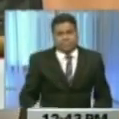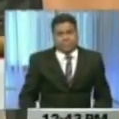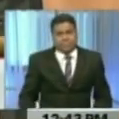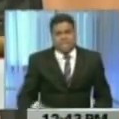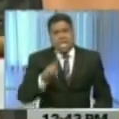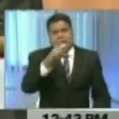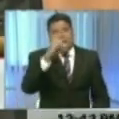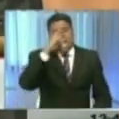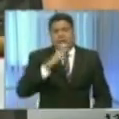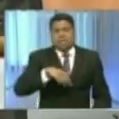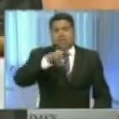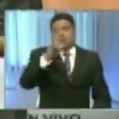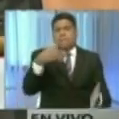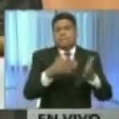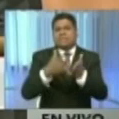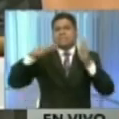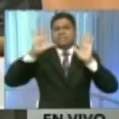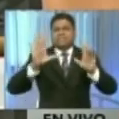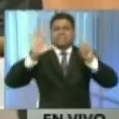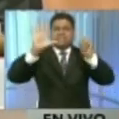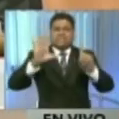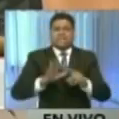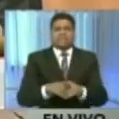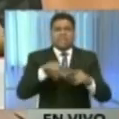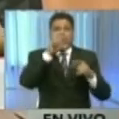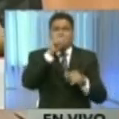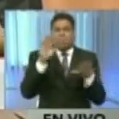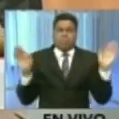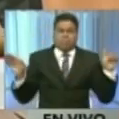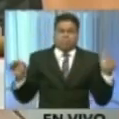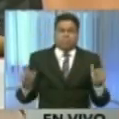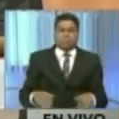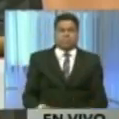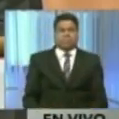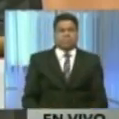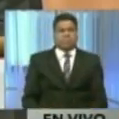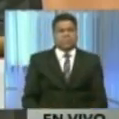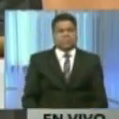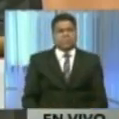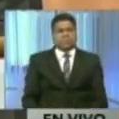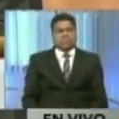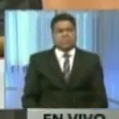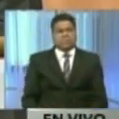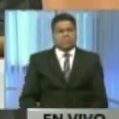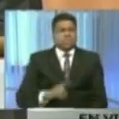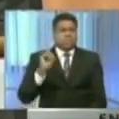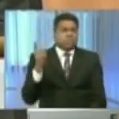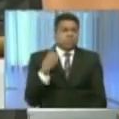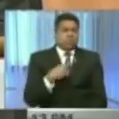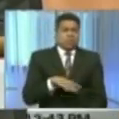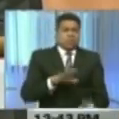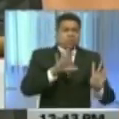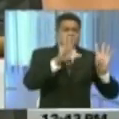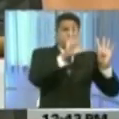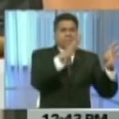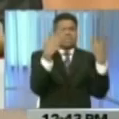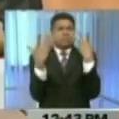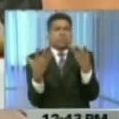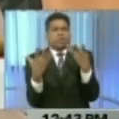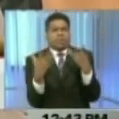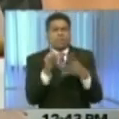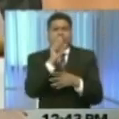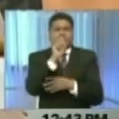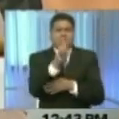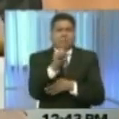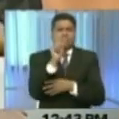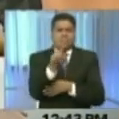año 2016 de la cuenta Twitter del señor Almagro, solamente 99 tweets fueron